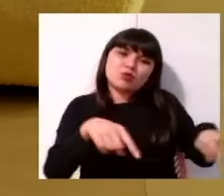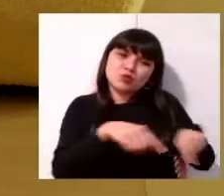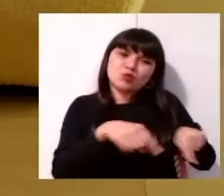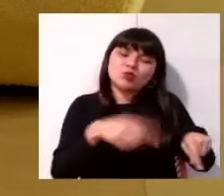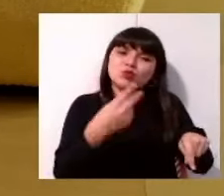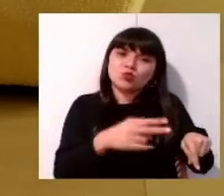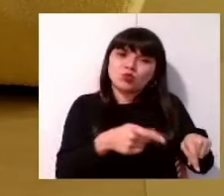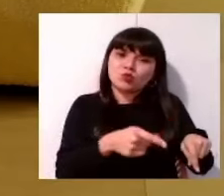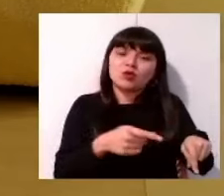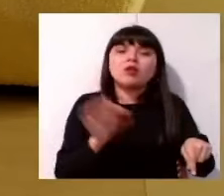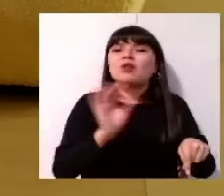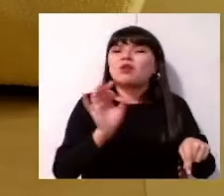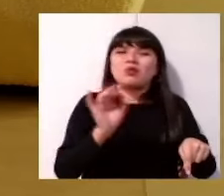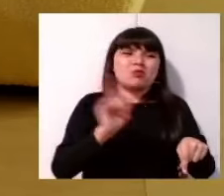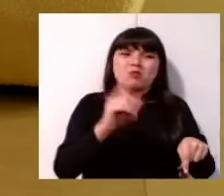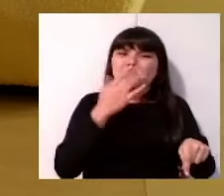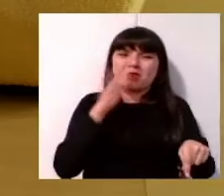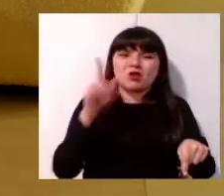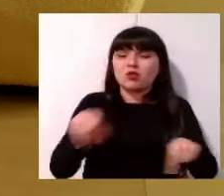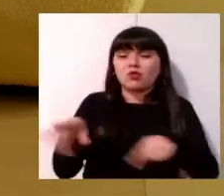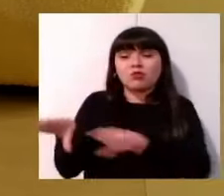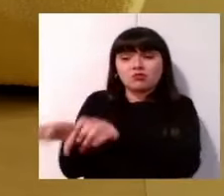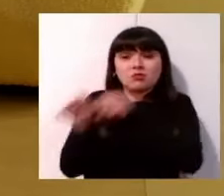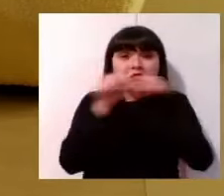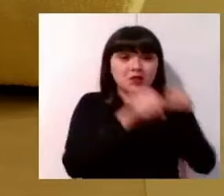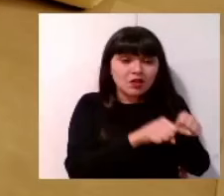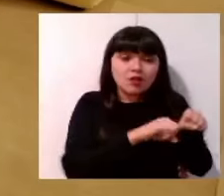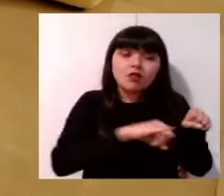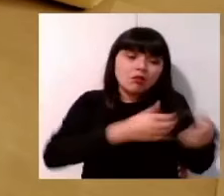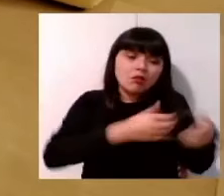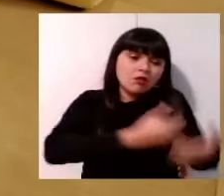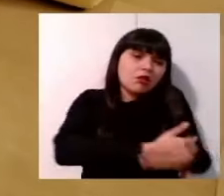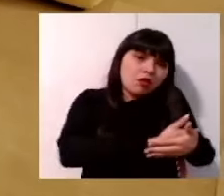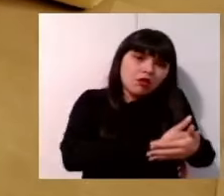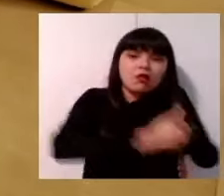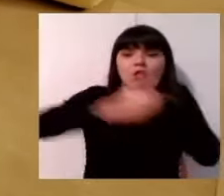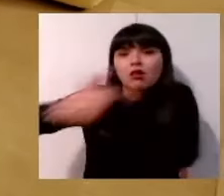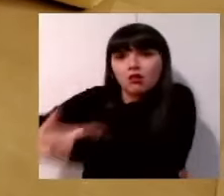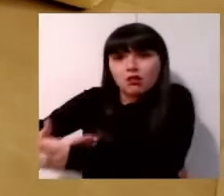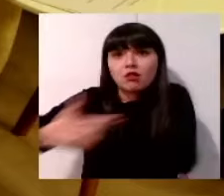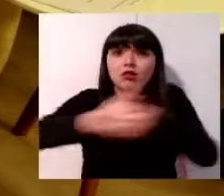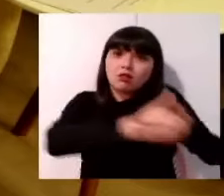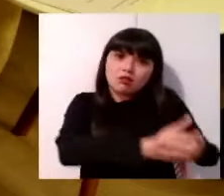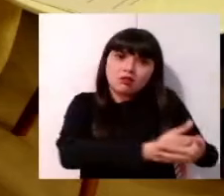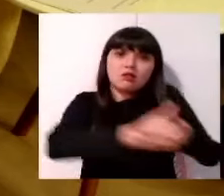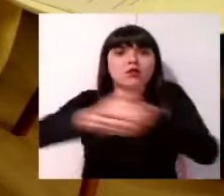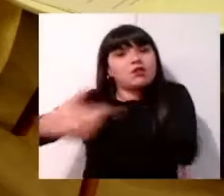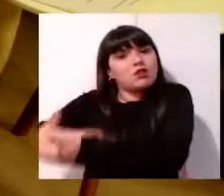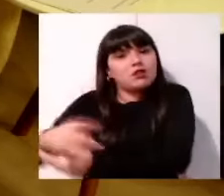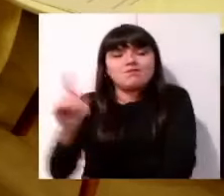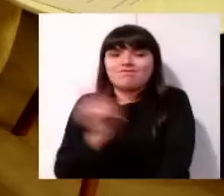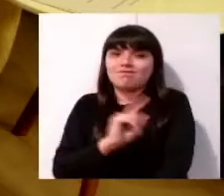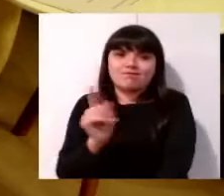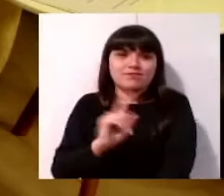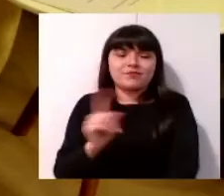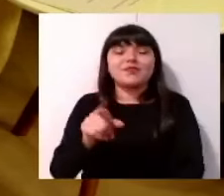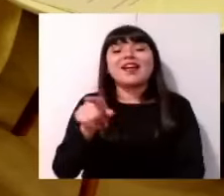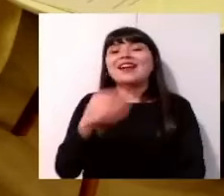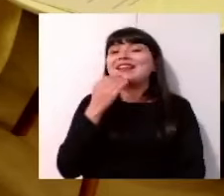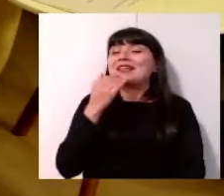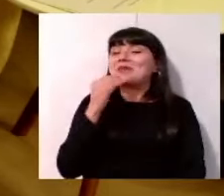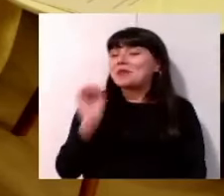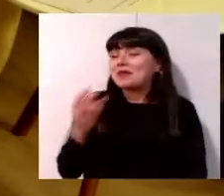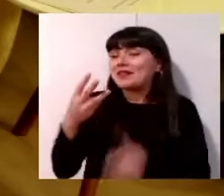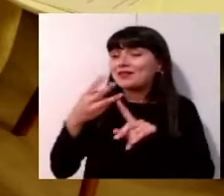de su pieza. Y después volver a dejarlo en su cuna. Y ahí sí lo puedo hacer dormir en UPA como tercera opción en su pieza,